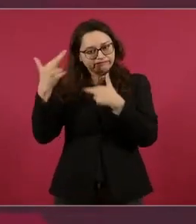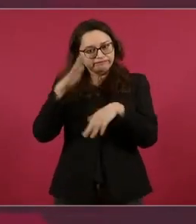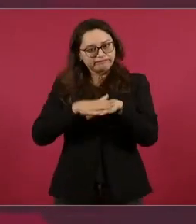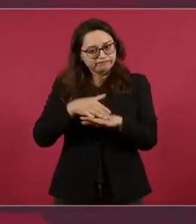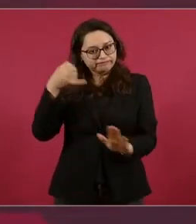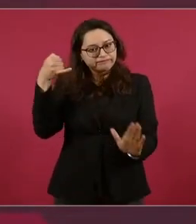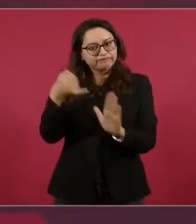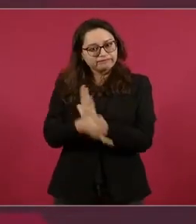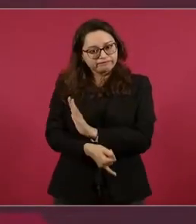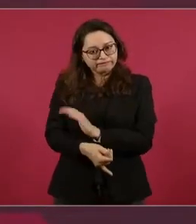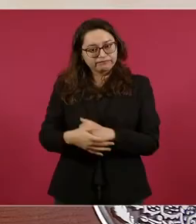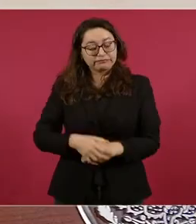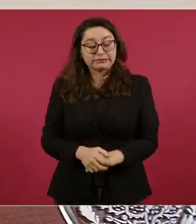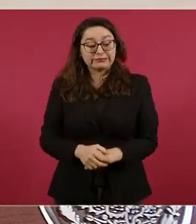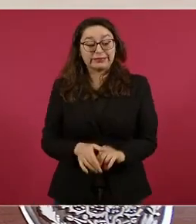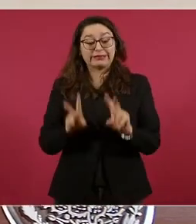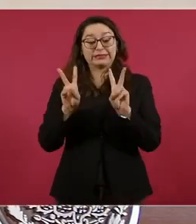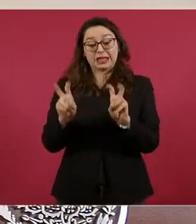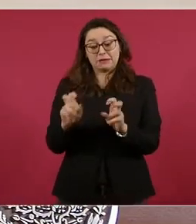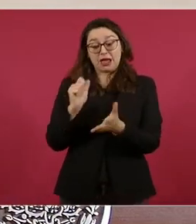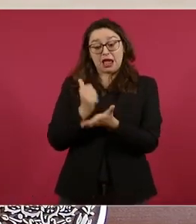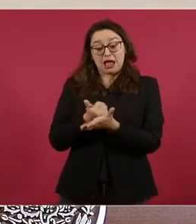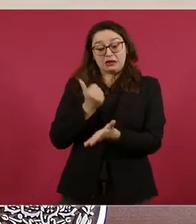del arroz es